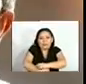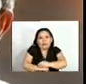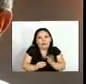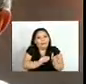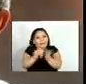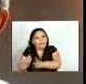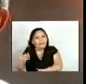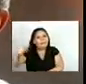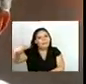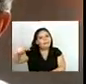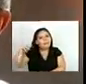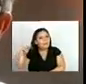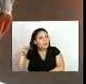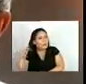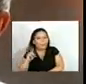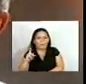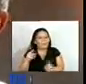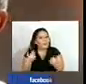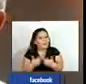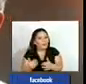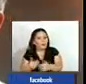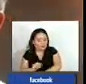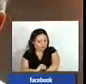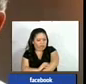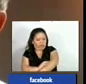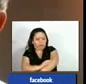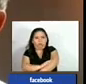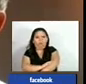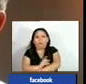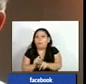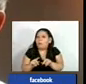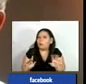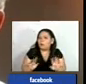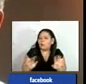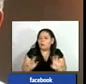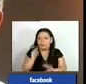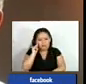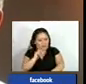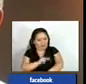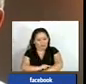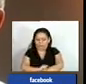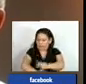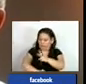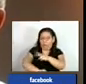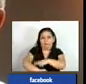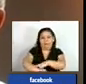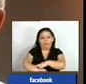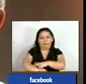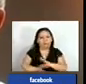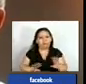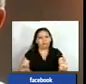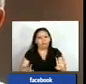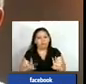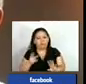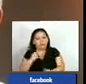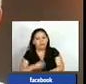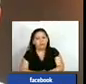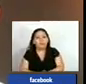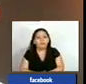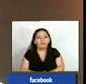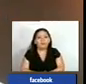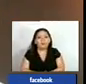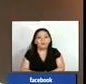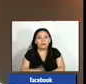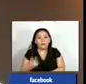chikungunya, al contrario, en chikungunya aparece el rash, pero en el chikungunya lo más llamativo son las articulaciones, un daño en las articulaciones.